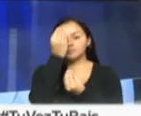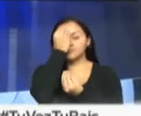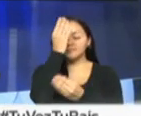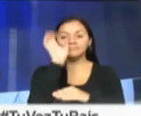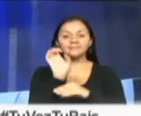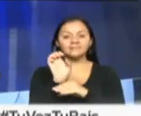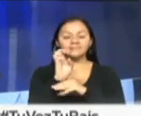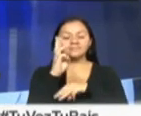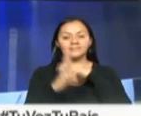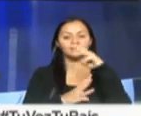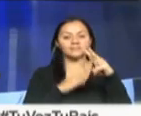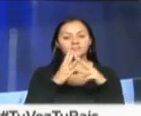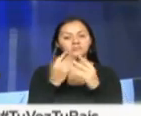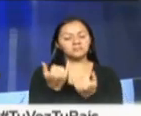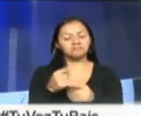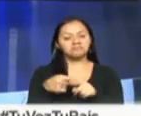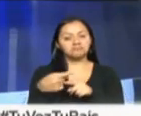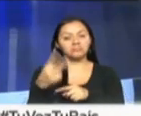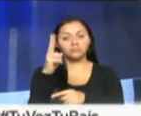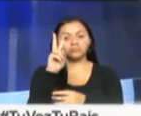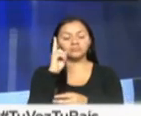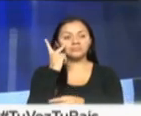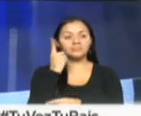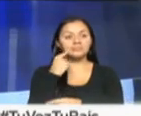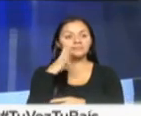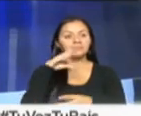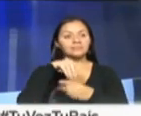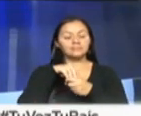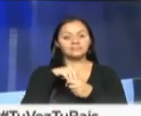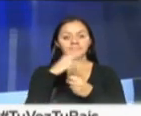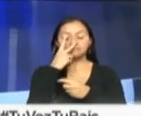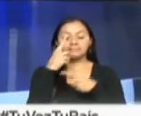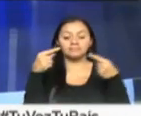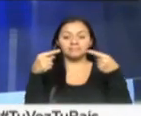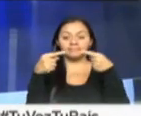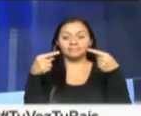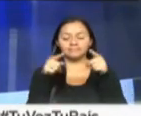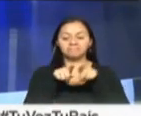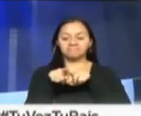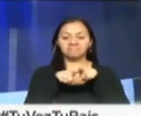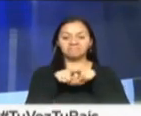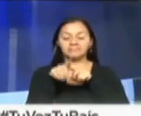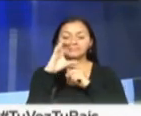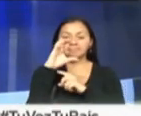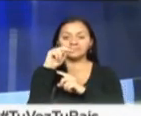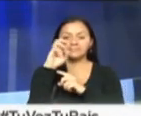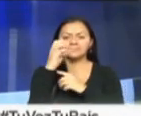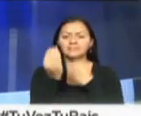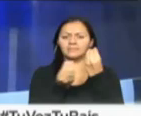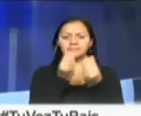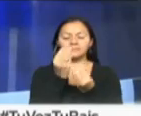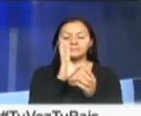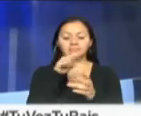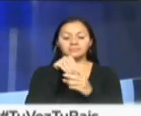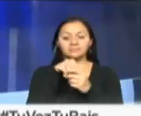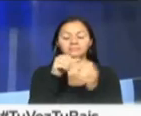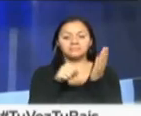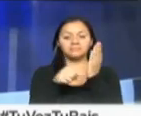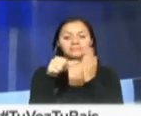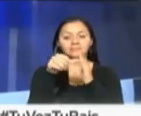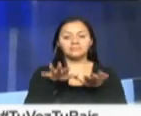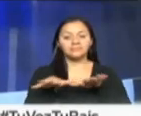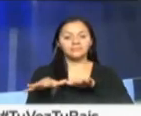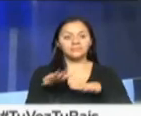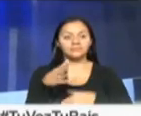el mundo. A menos de 48 horas para que se realice el balotaje en nuestro país, el Consejo Nacional Electoral y el Ministerio Coordinador de